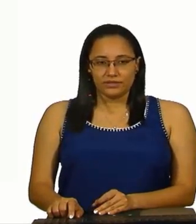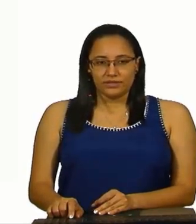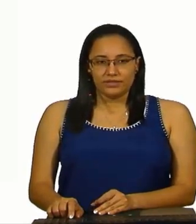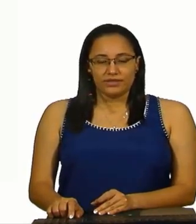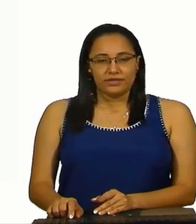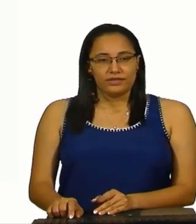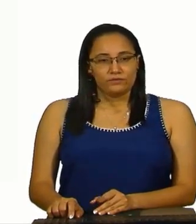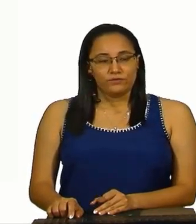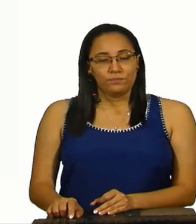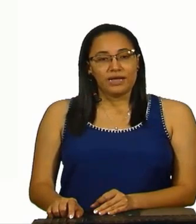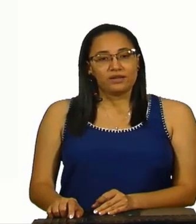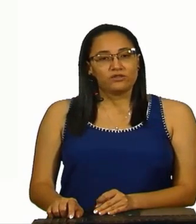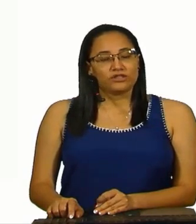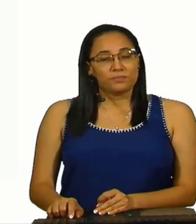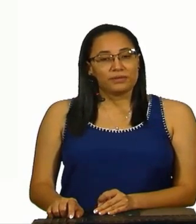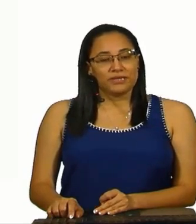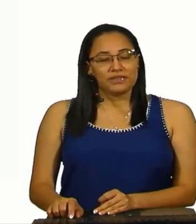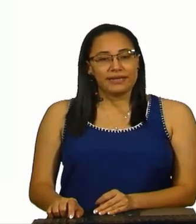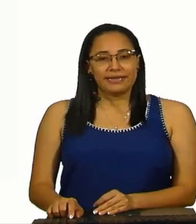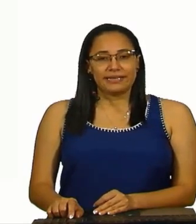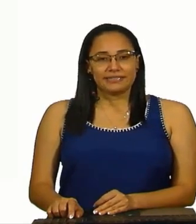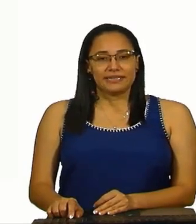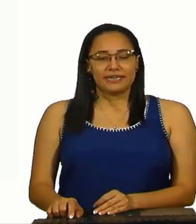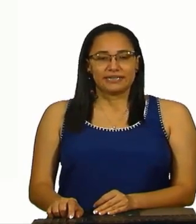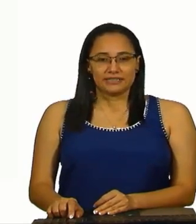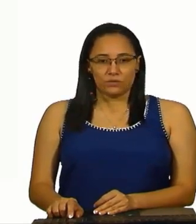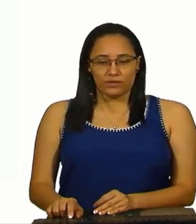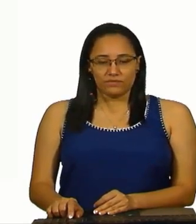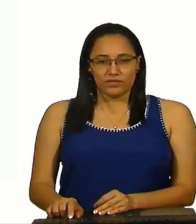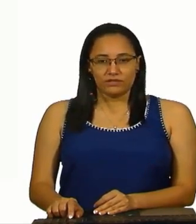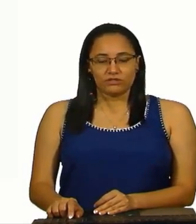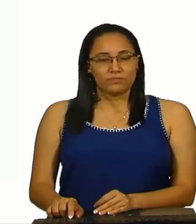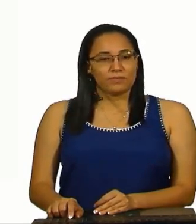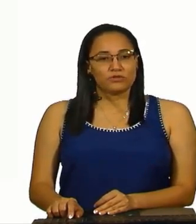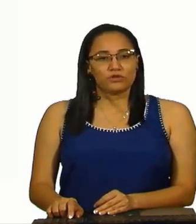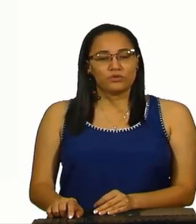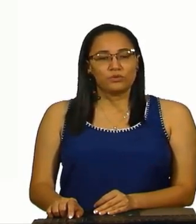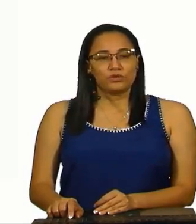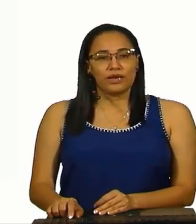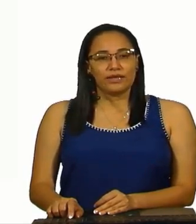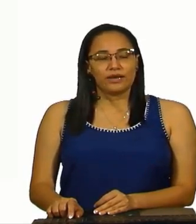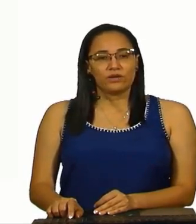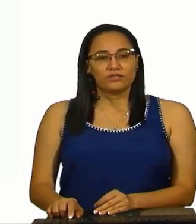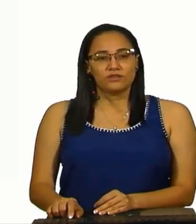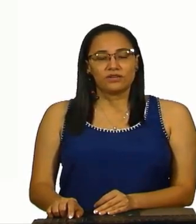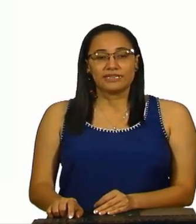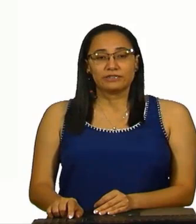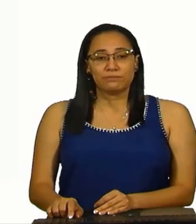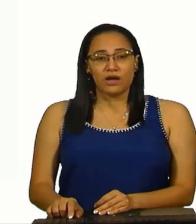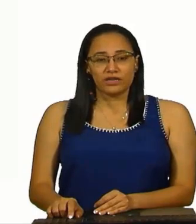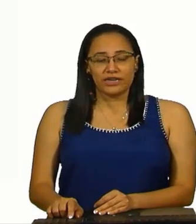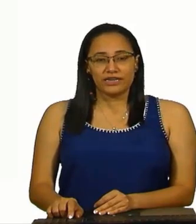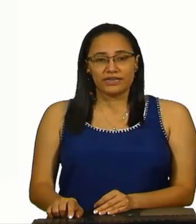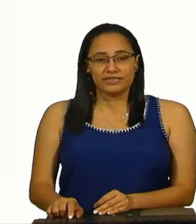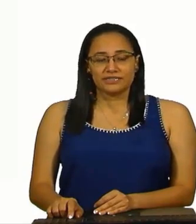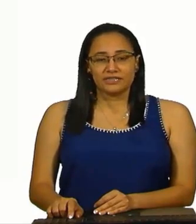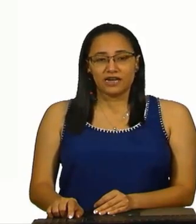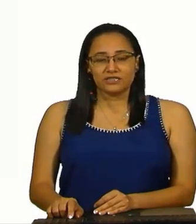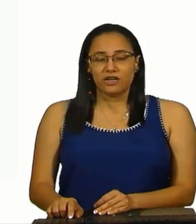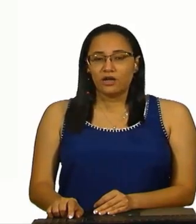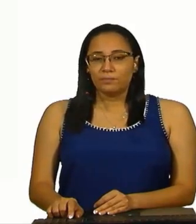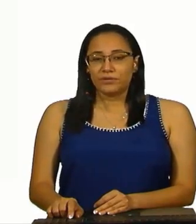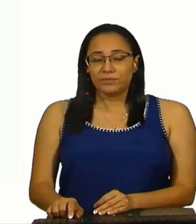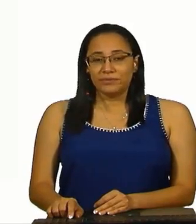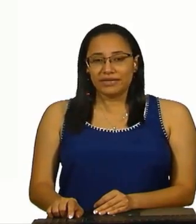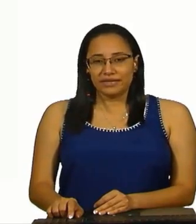restaurant. Fumar no se permite en este restaurante. Entonces vamos todos juntos a leer la oración. Smoking is